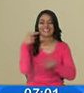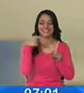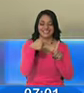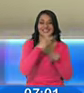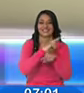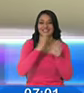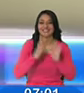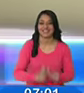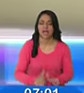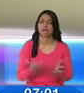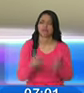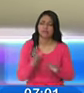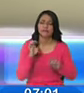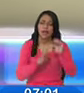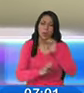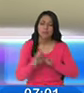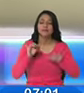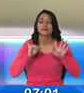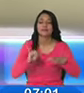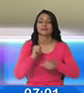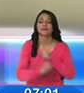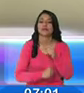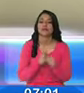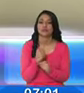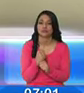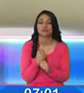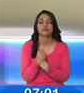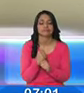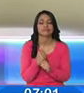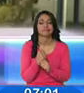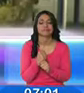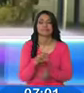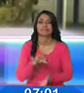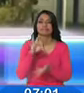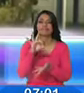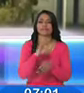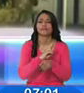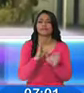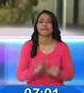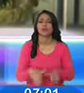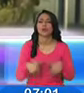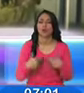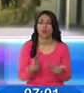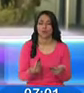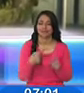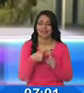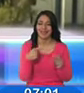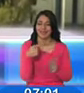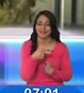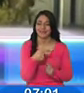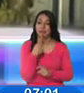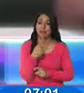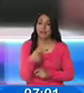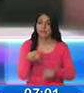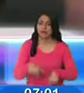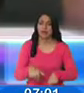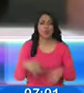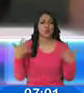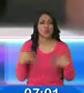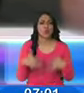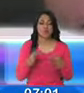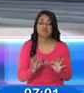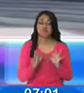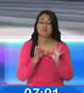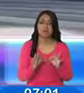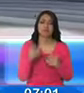Chiriboga realizó un balance de los 6 años al frente de la entidad. El exfuncionario señaló que para la institución ha sido bueno